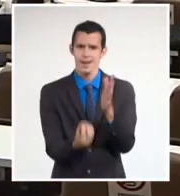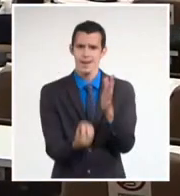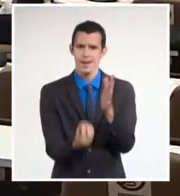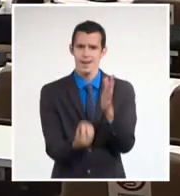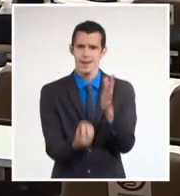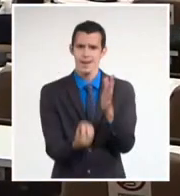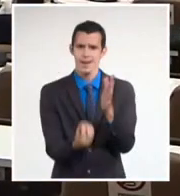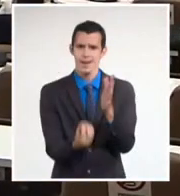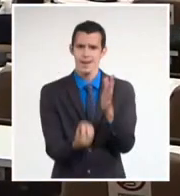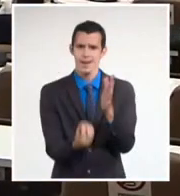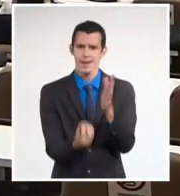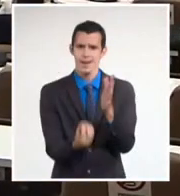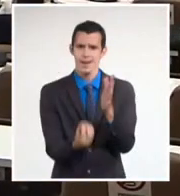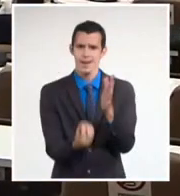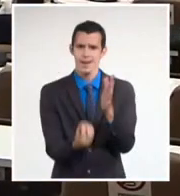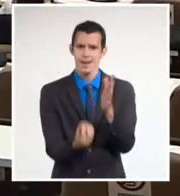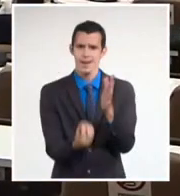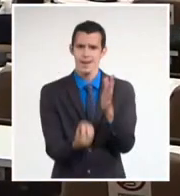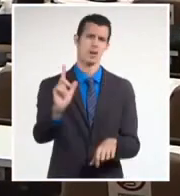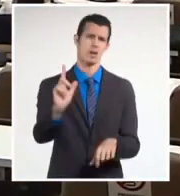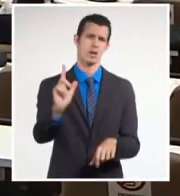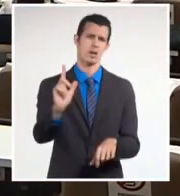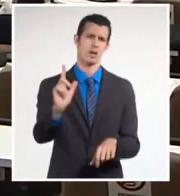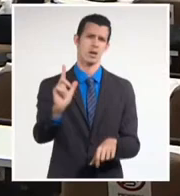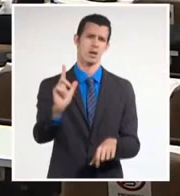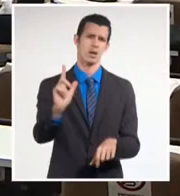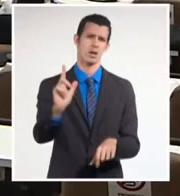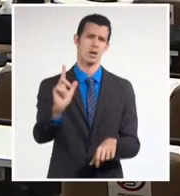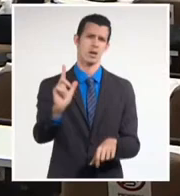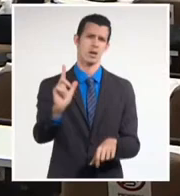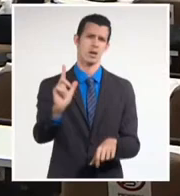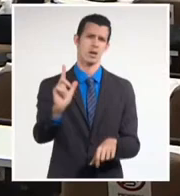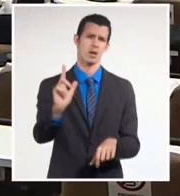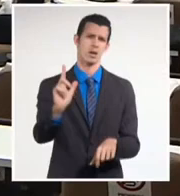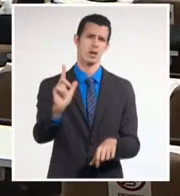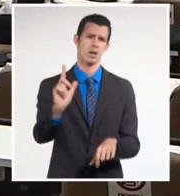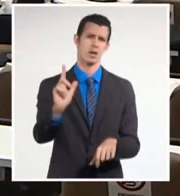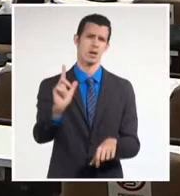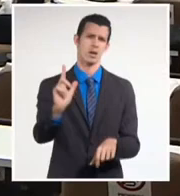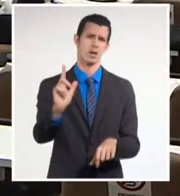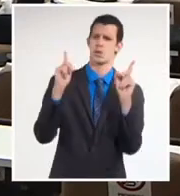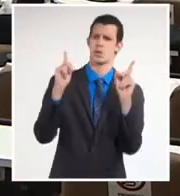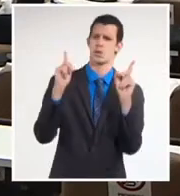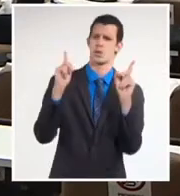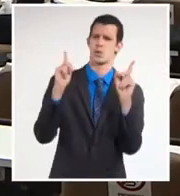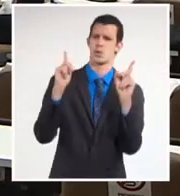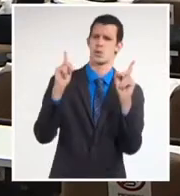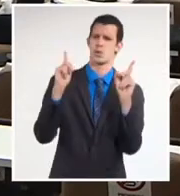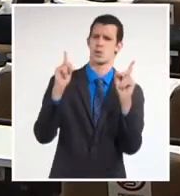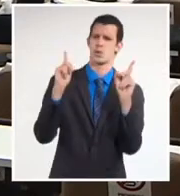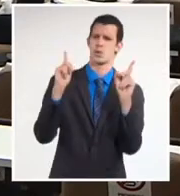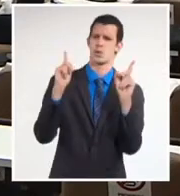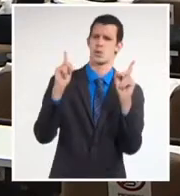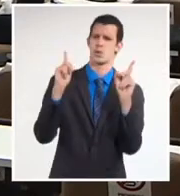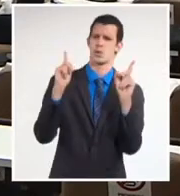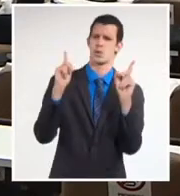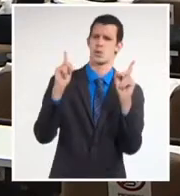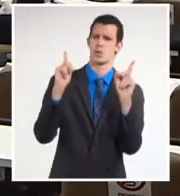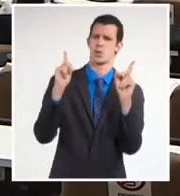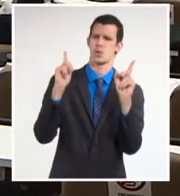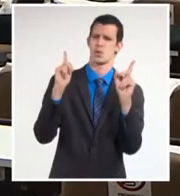sobrante para reuniones que nos roban horas imprescindibles para el contacto personal con nuestras bases, amigos y